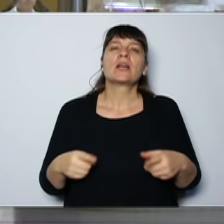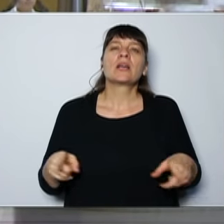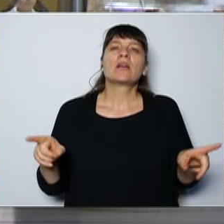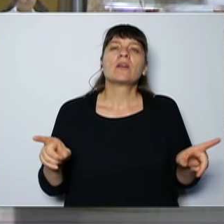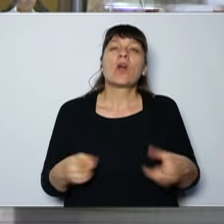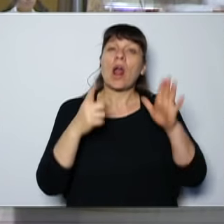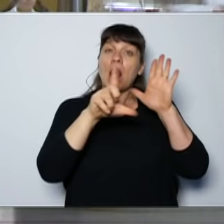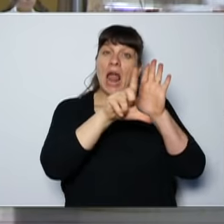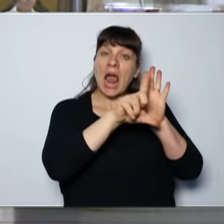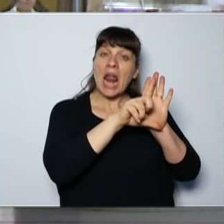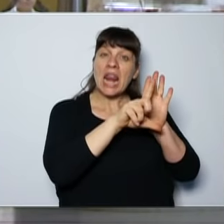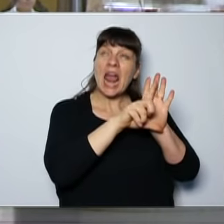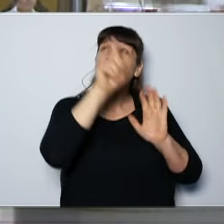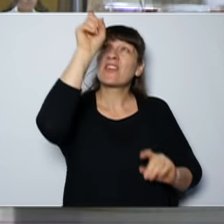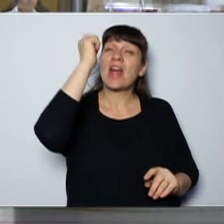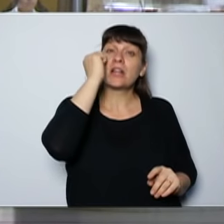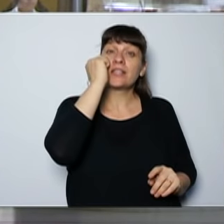La ley del